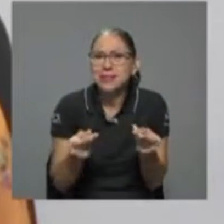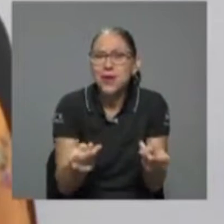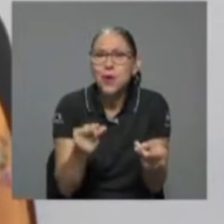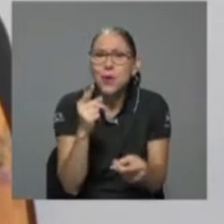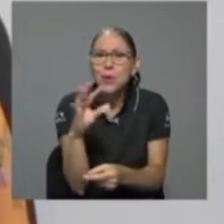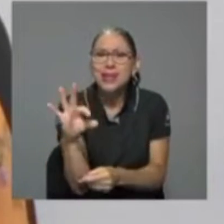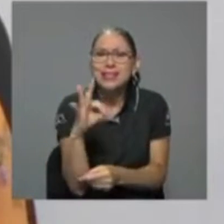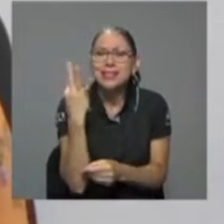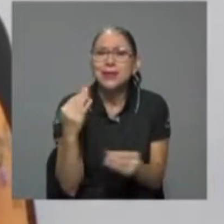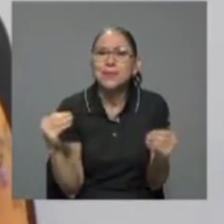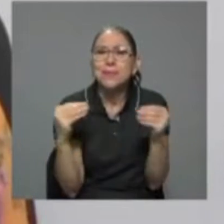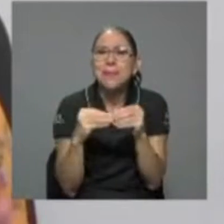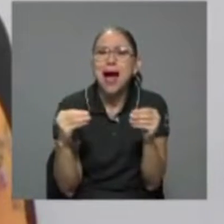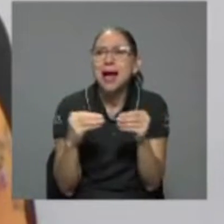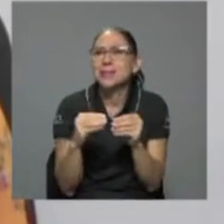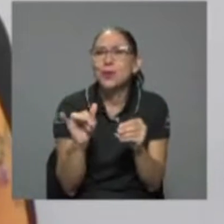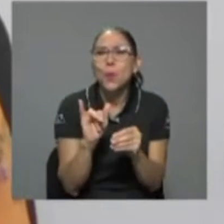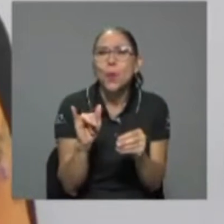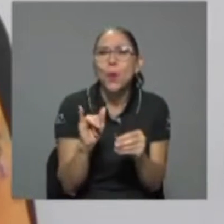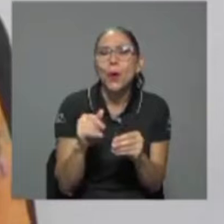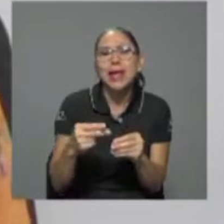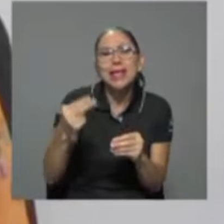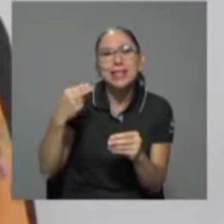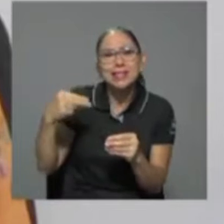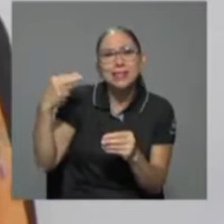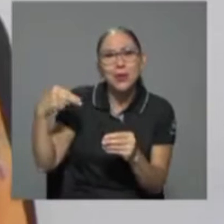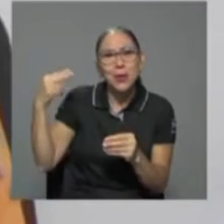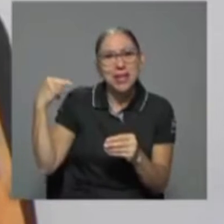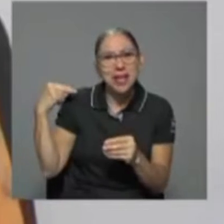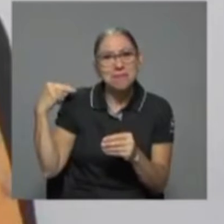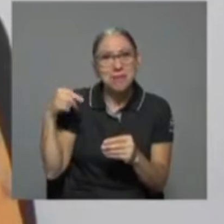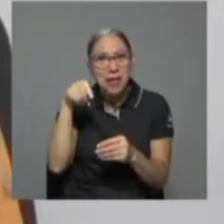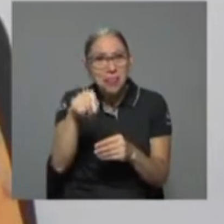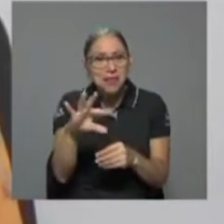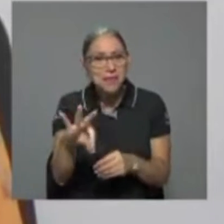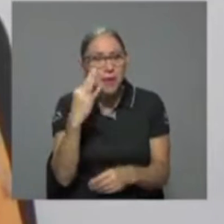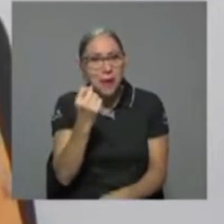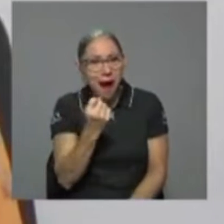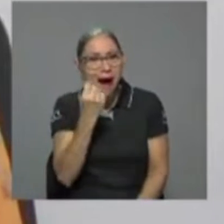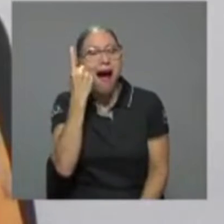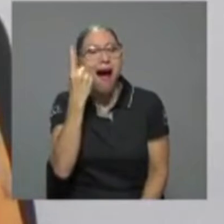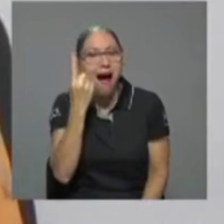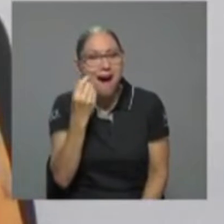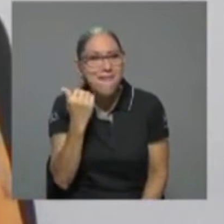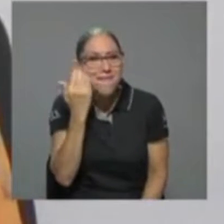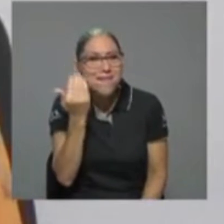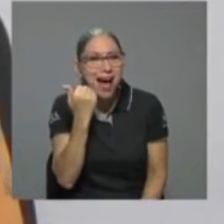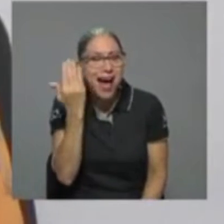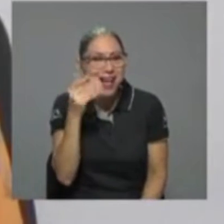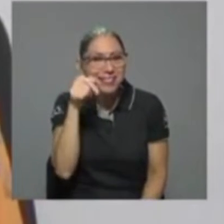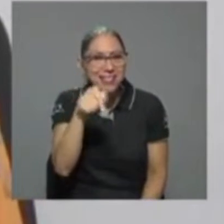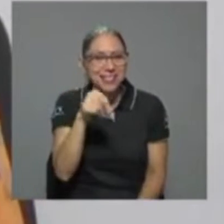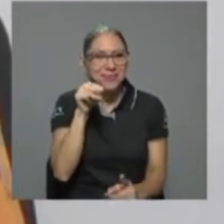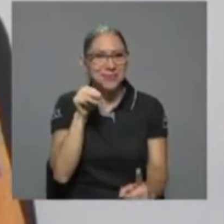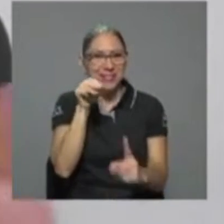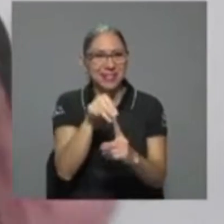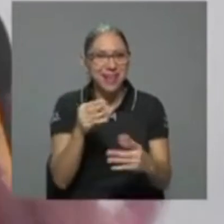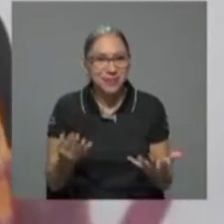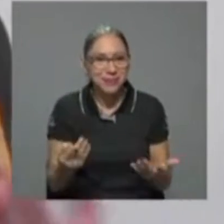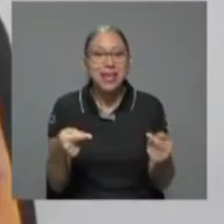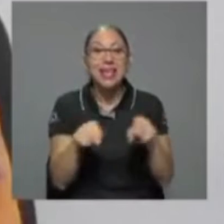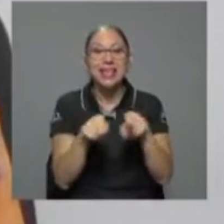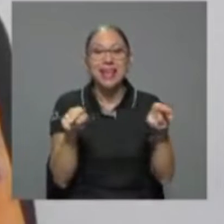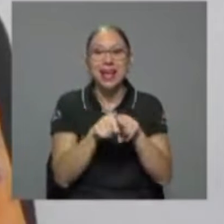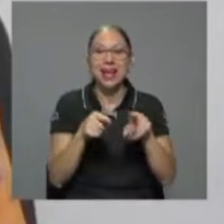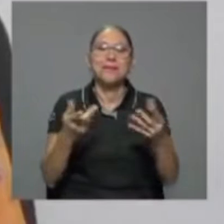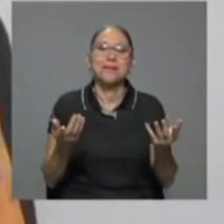más como estilo historia, que facilita mucho la comprensión de los mensajes, y también